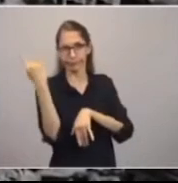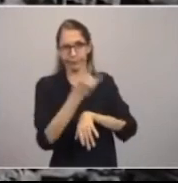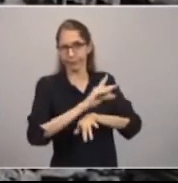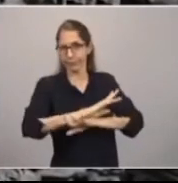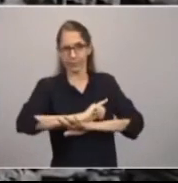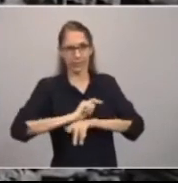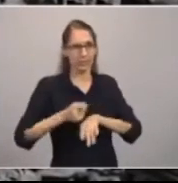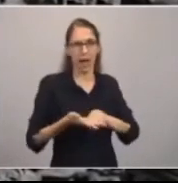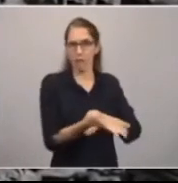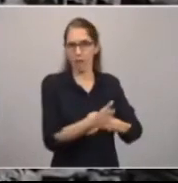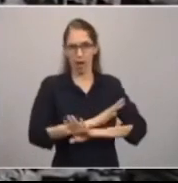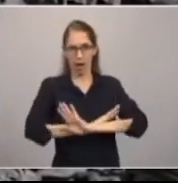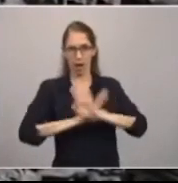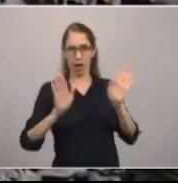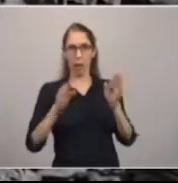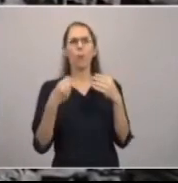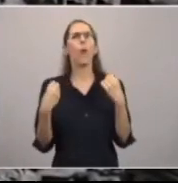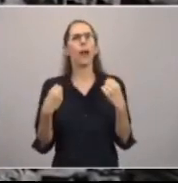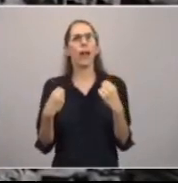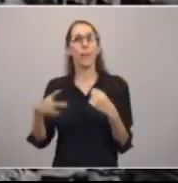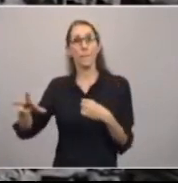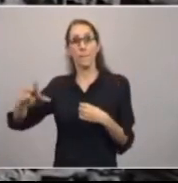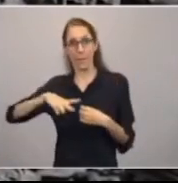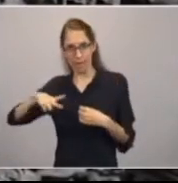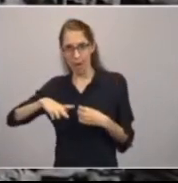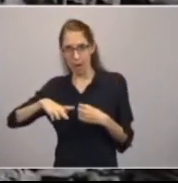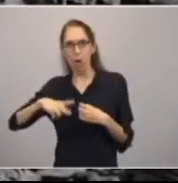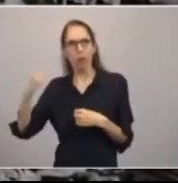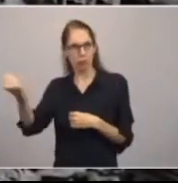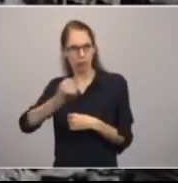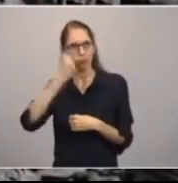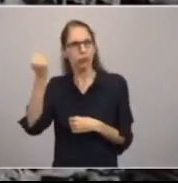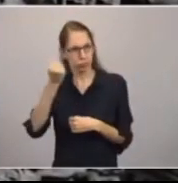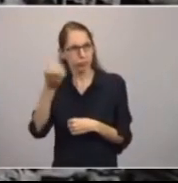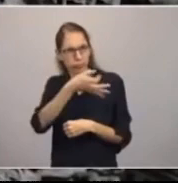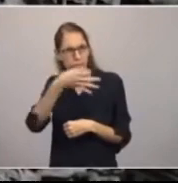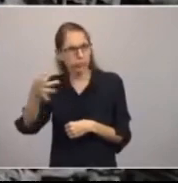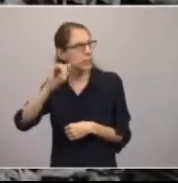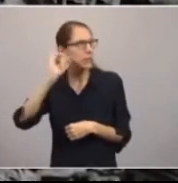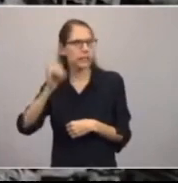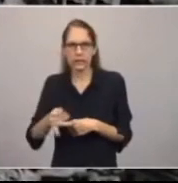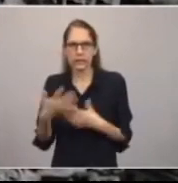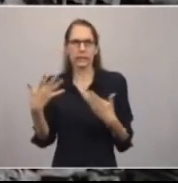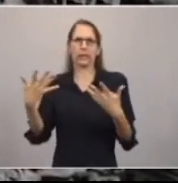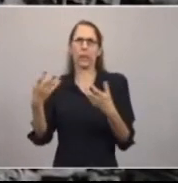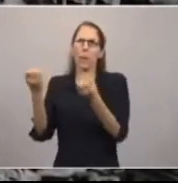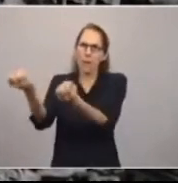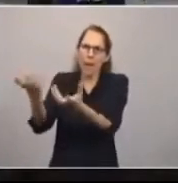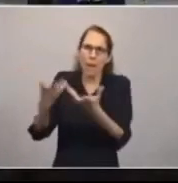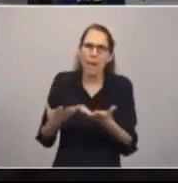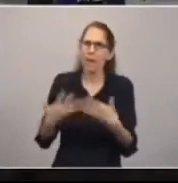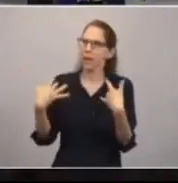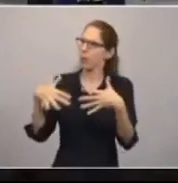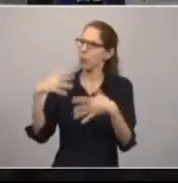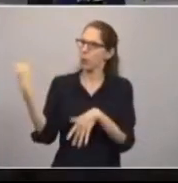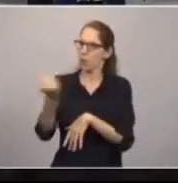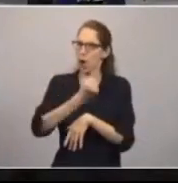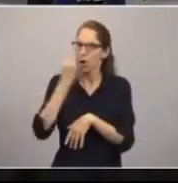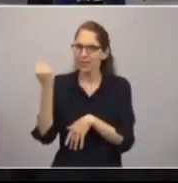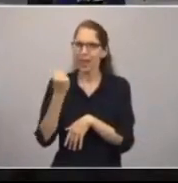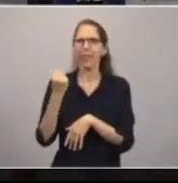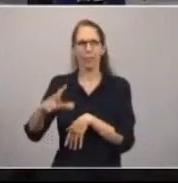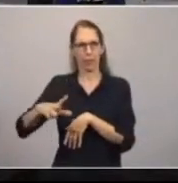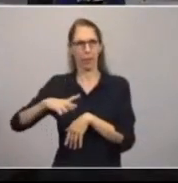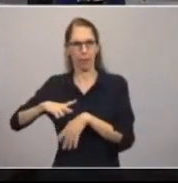inversión es de estos empresarios que tenemos acá. Bienvenida, importante, pero para que haya una inversión tiene que estar la